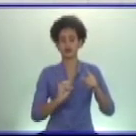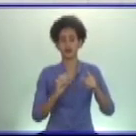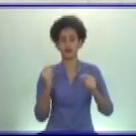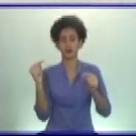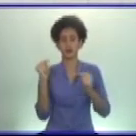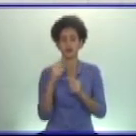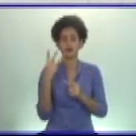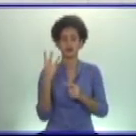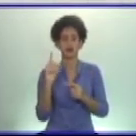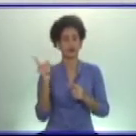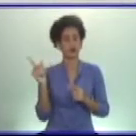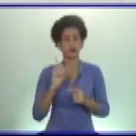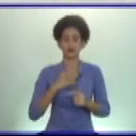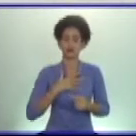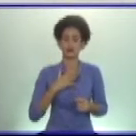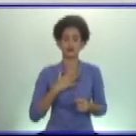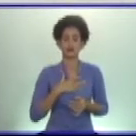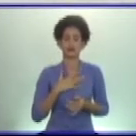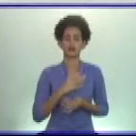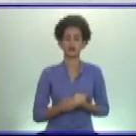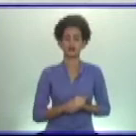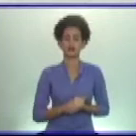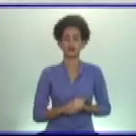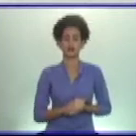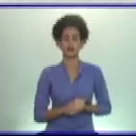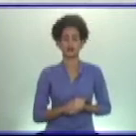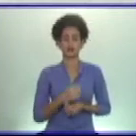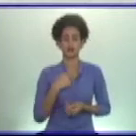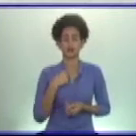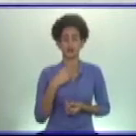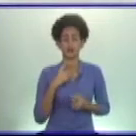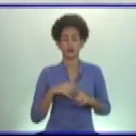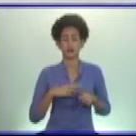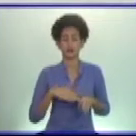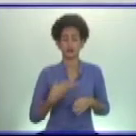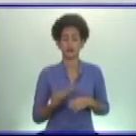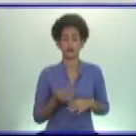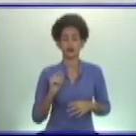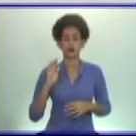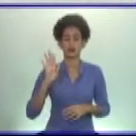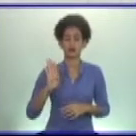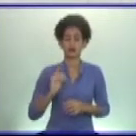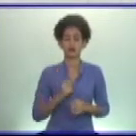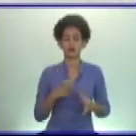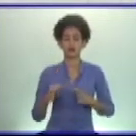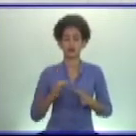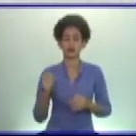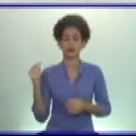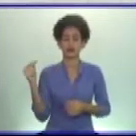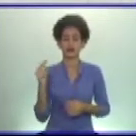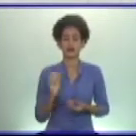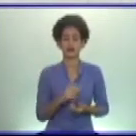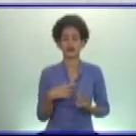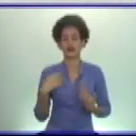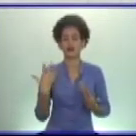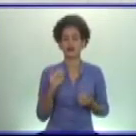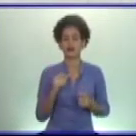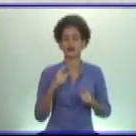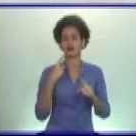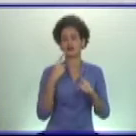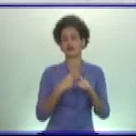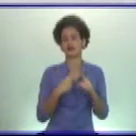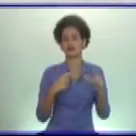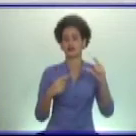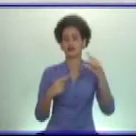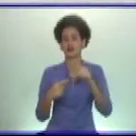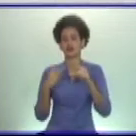dominio. Después, el inciso B nos dice la función es negativa para las x menores que 3. Negativa para las